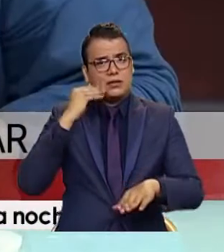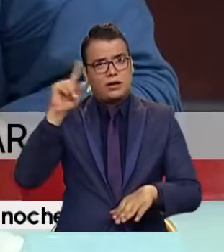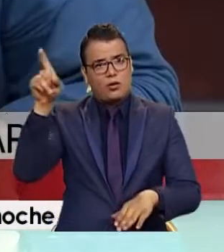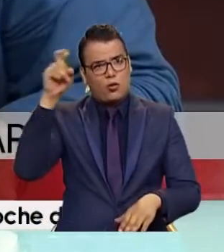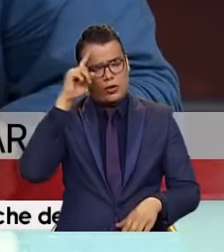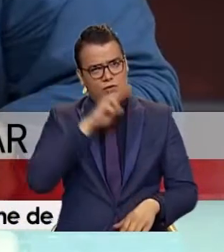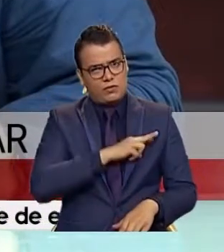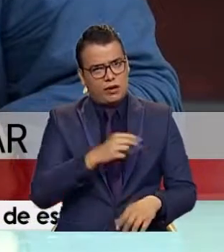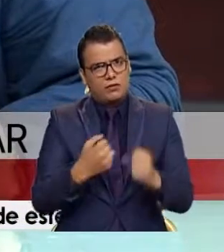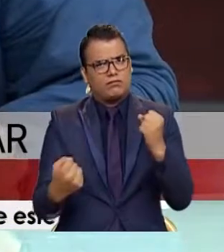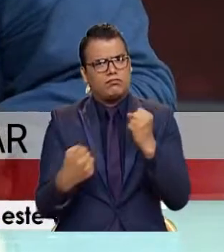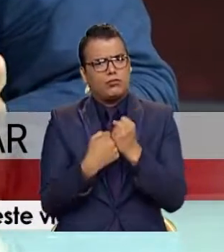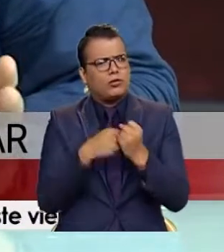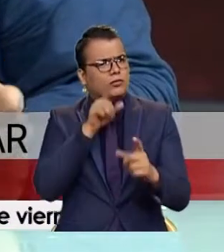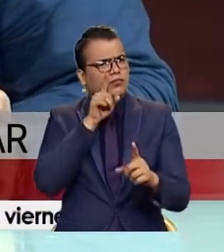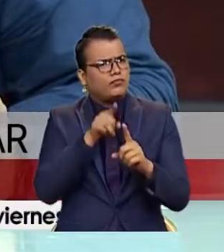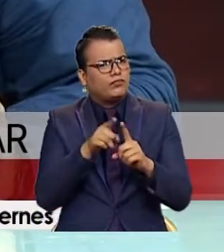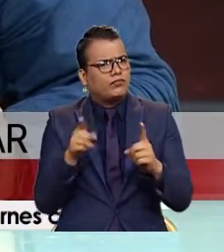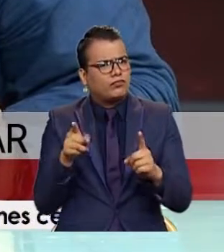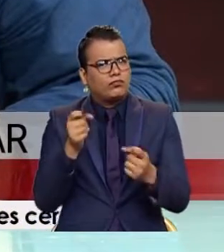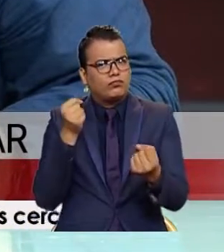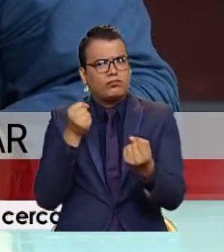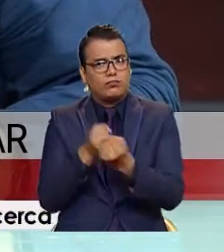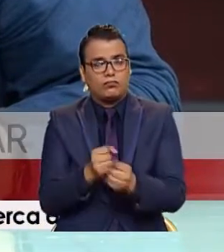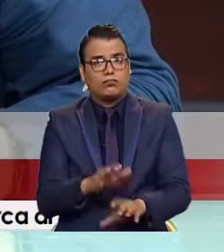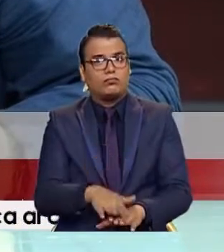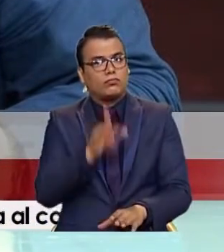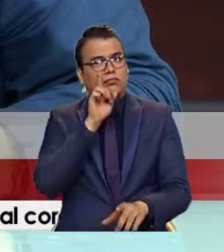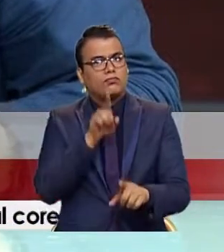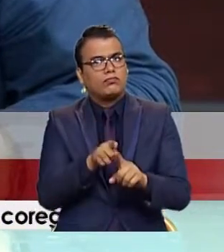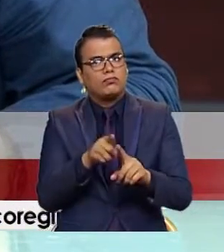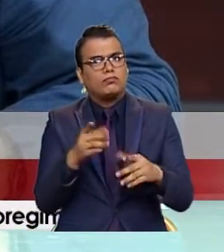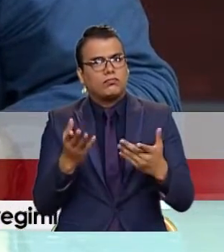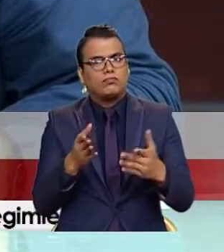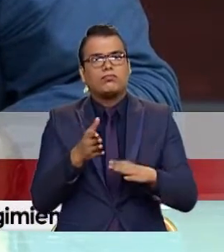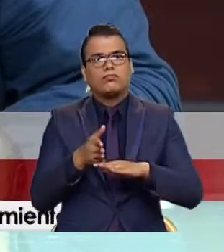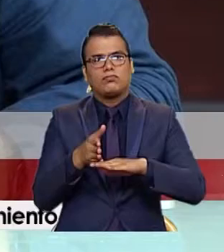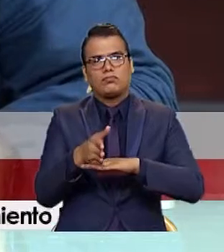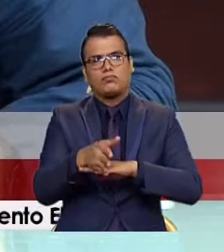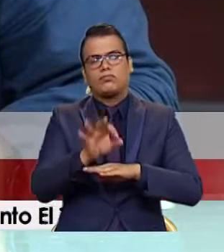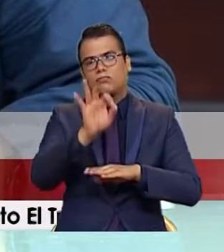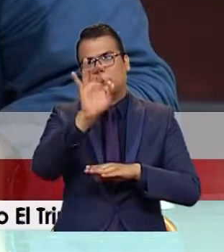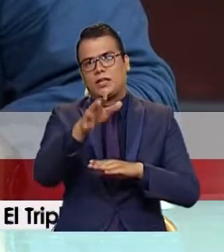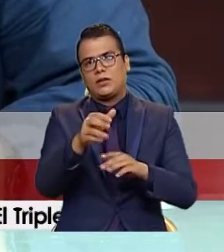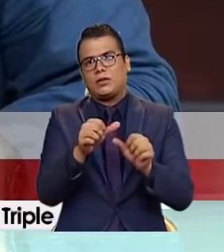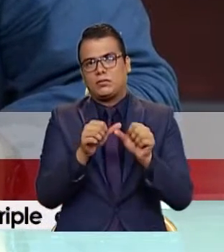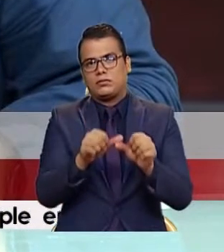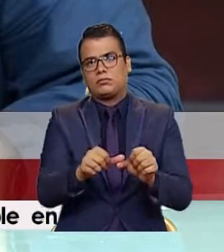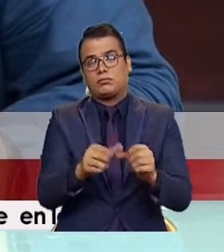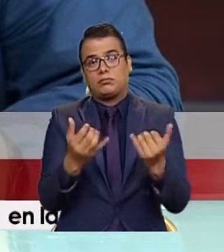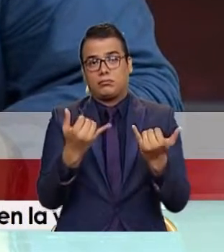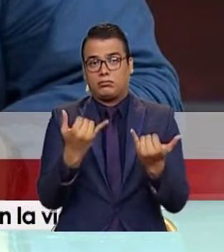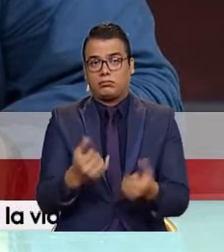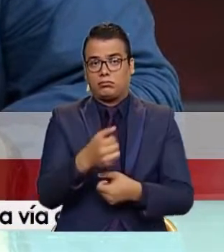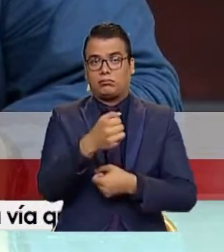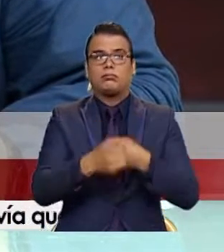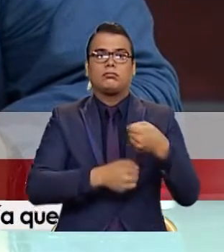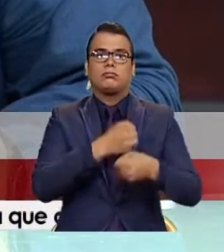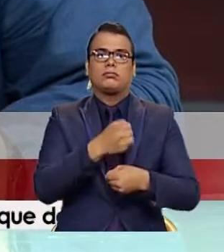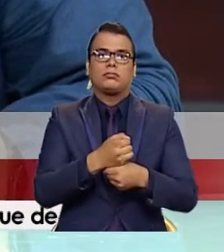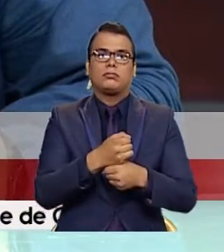para garantizar una serie de incentivos que garantizan el acceso y la permanencia por ejemplo este año